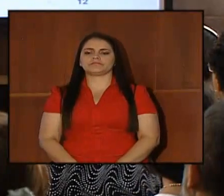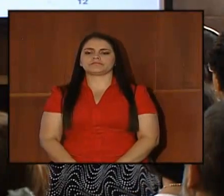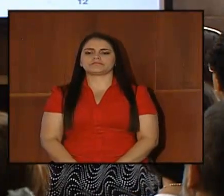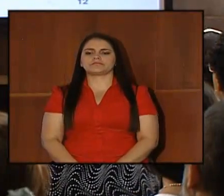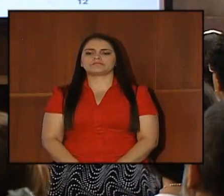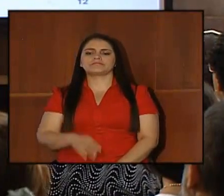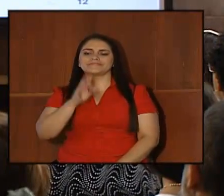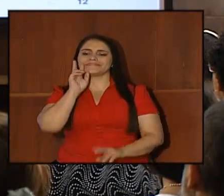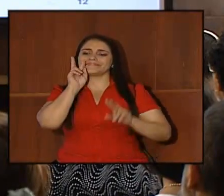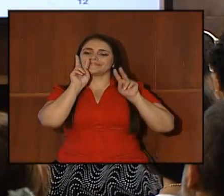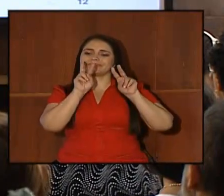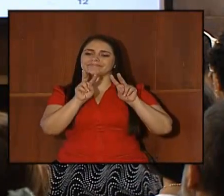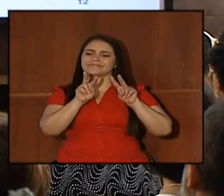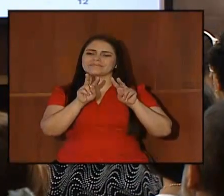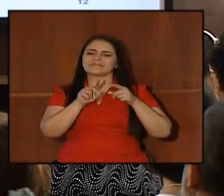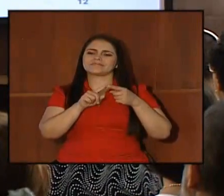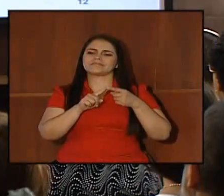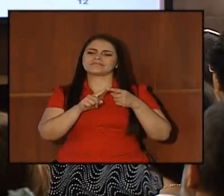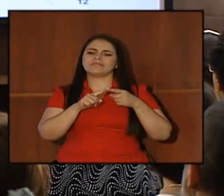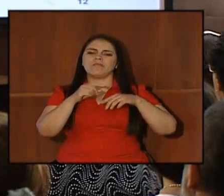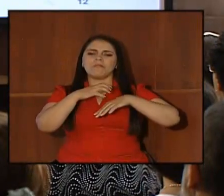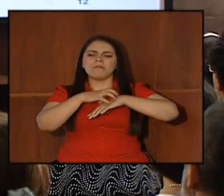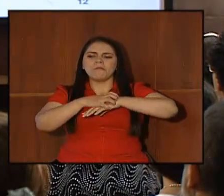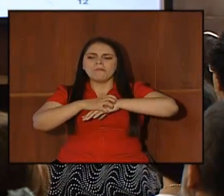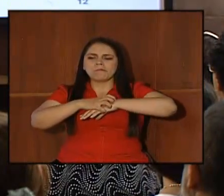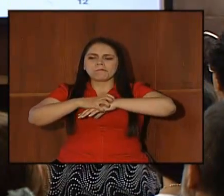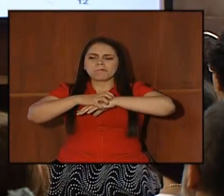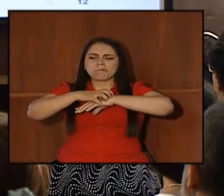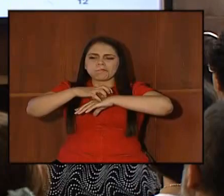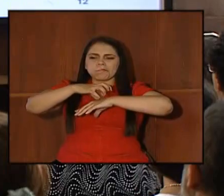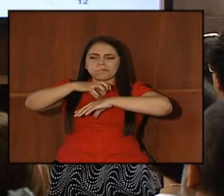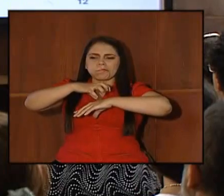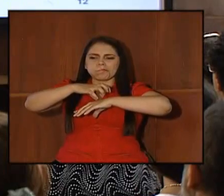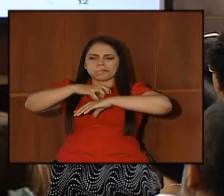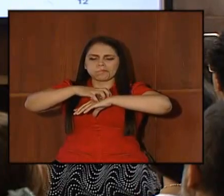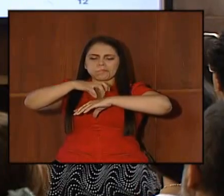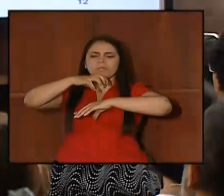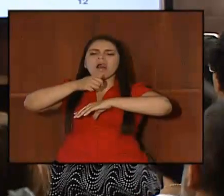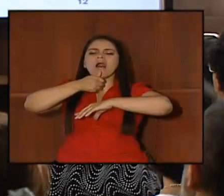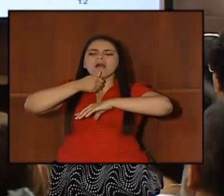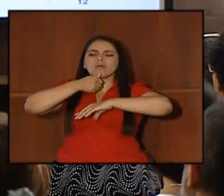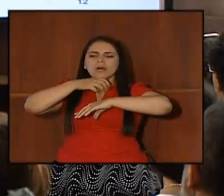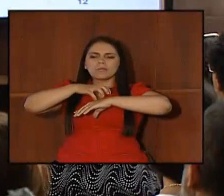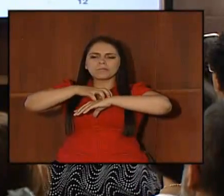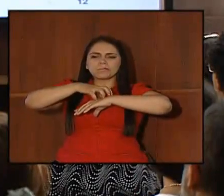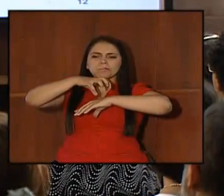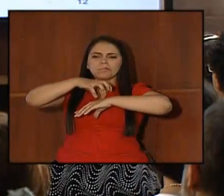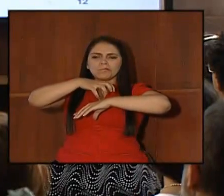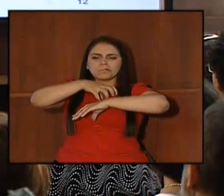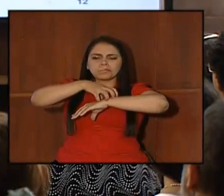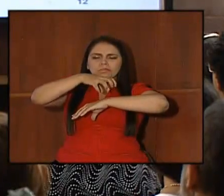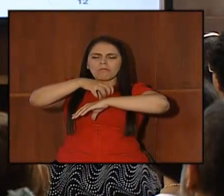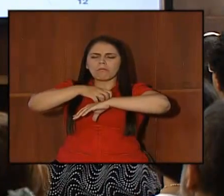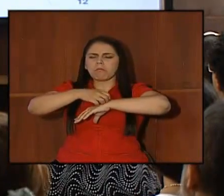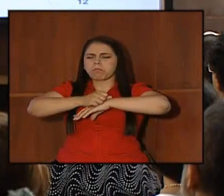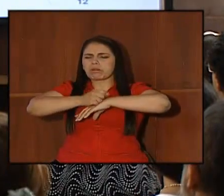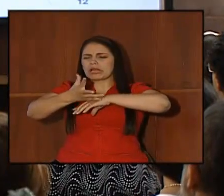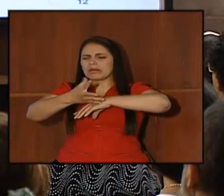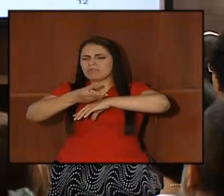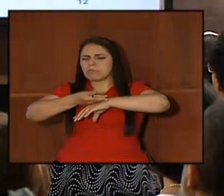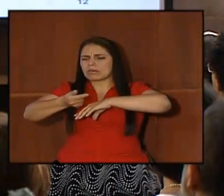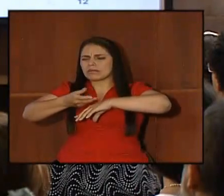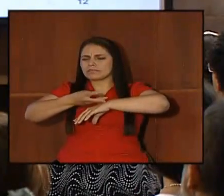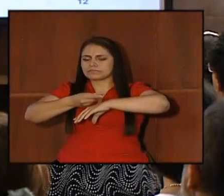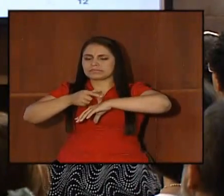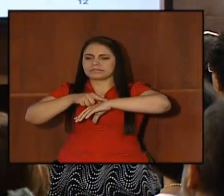¿Cómo la vemos en la piel? Como ampollitas llenitas de agua o ampollitas que se rompen. Se ven